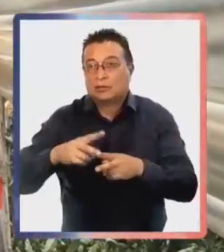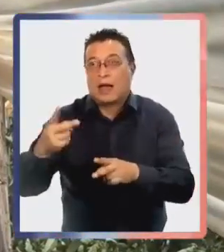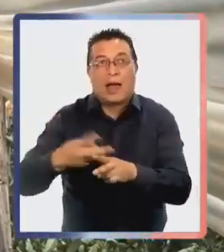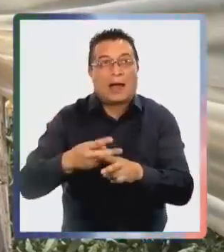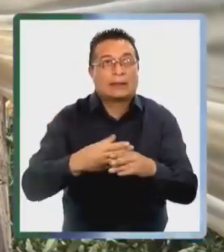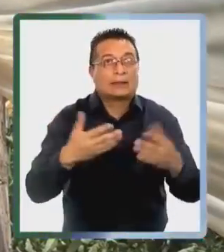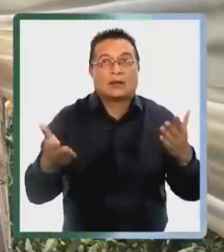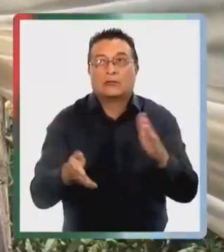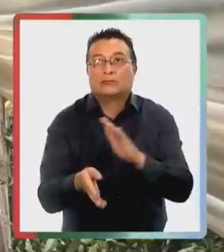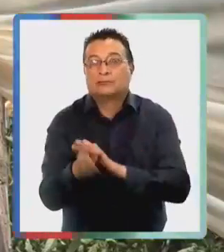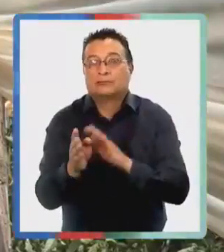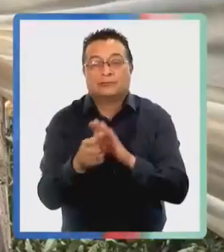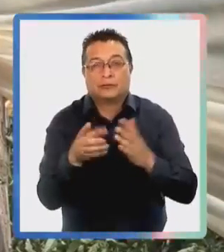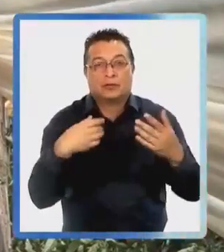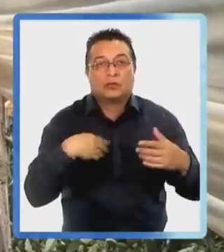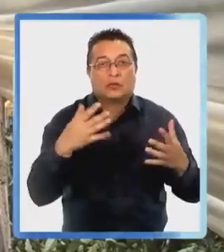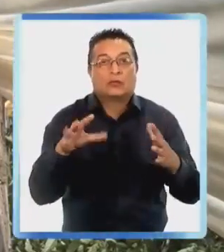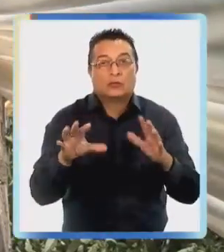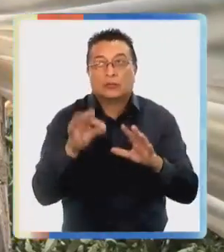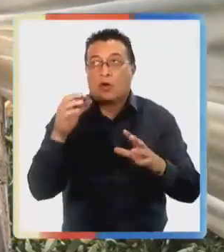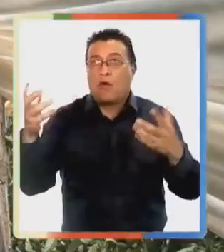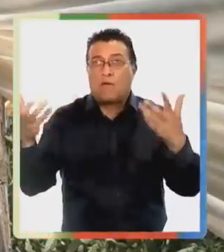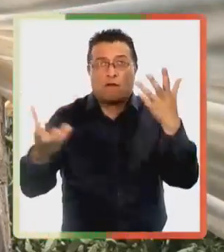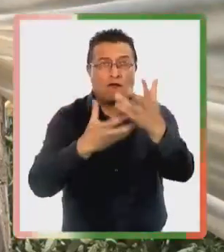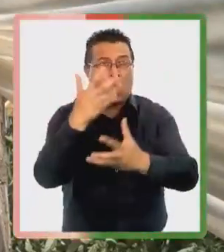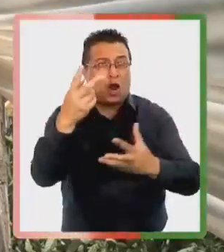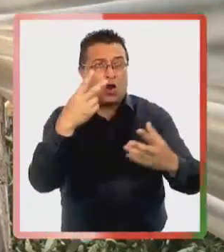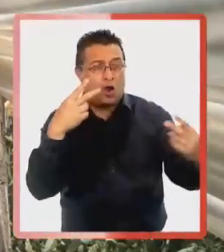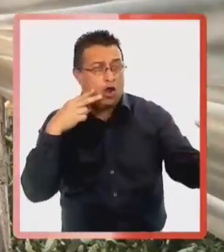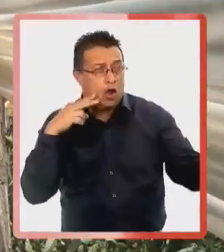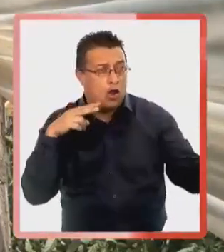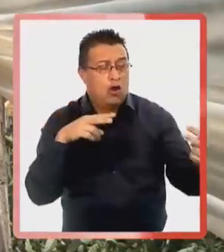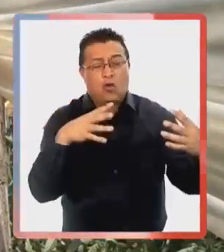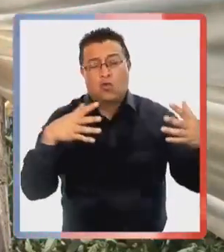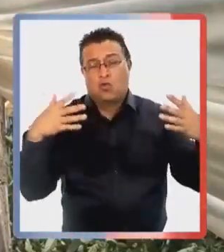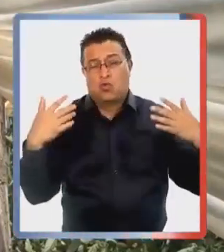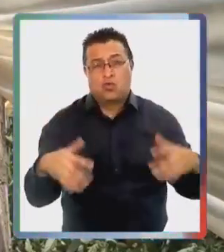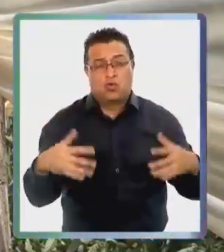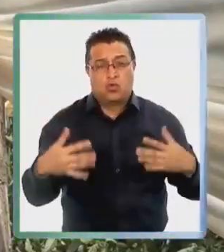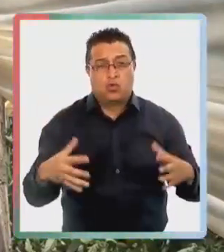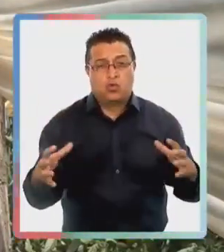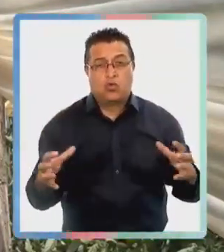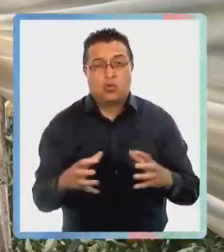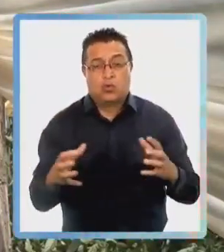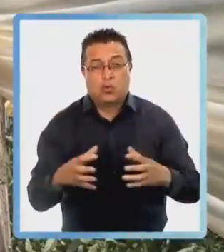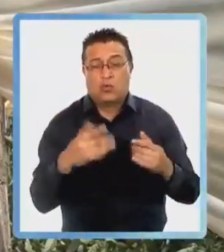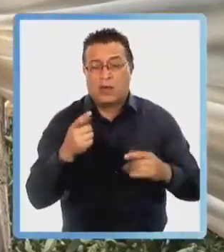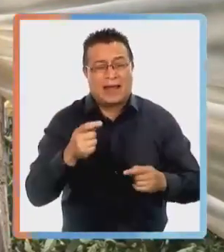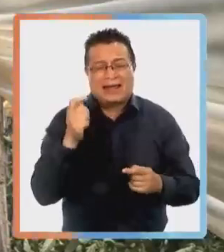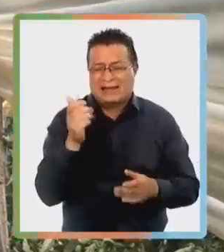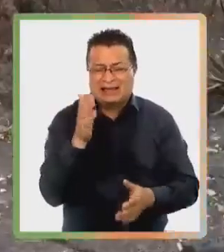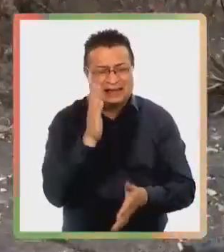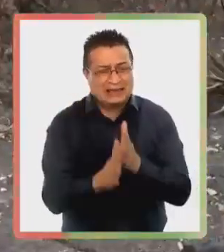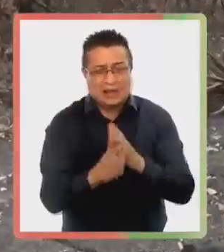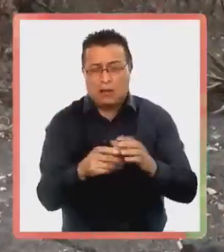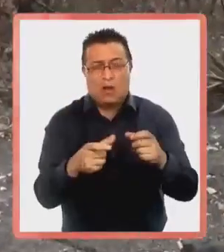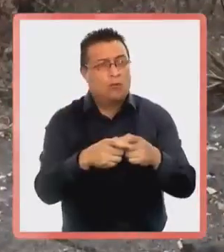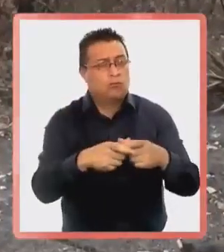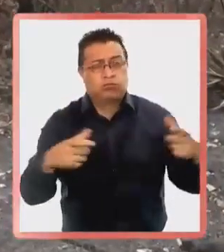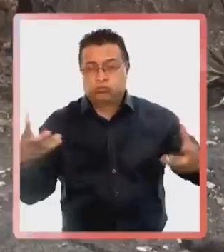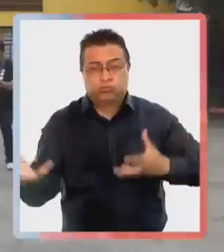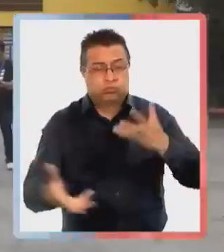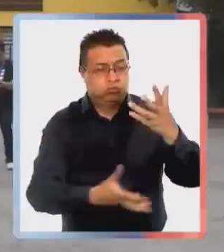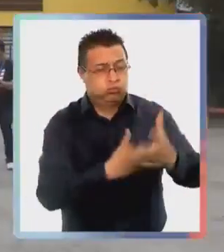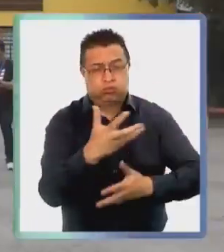encontramos, cuando vimos fuego del frente, esperando las balsas, estábamos cuando fue todo tan rápido, apareció el fuego y hizo todo lo que tenía que